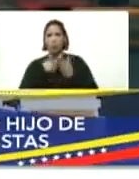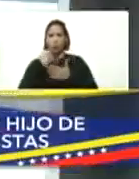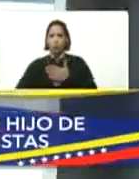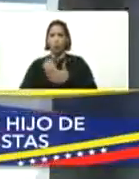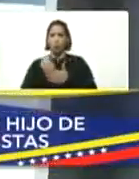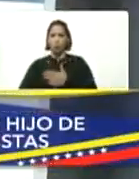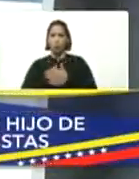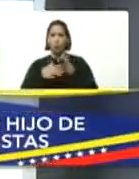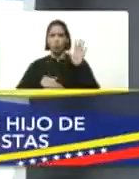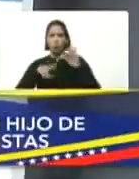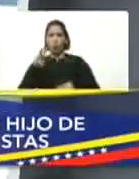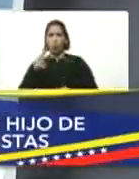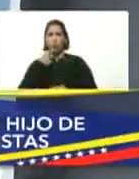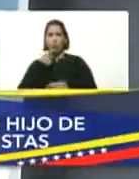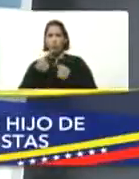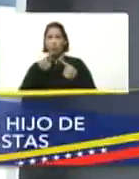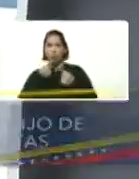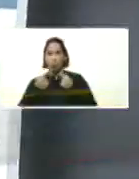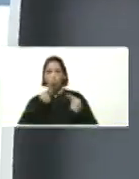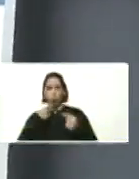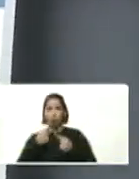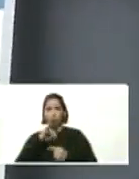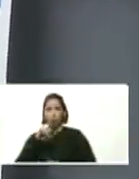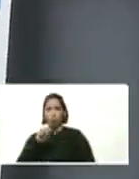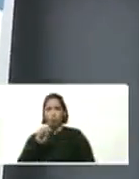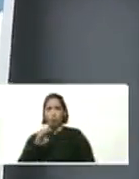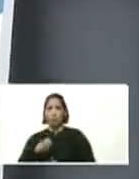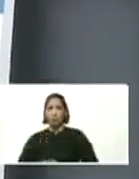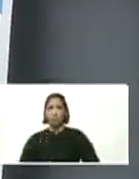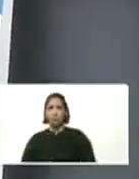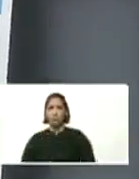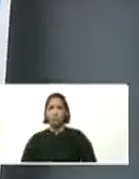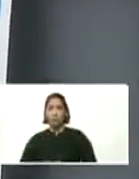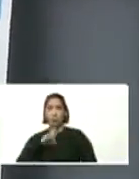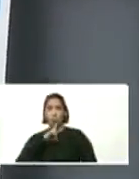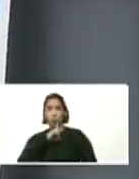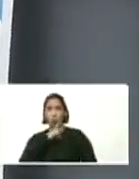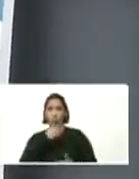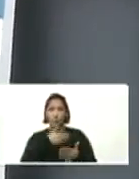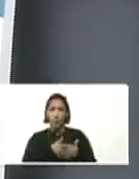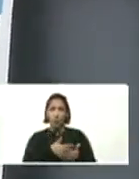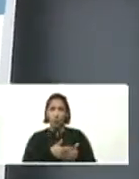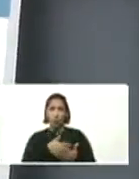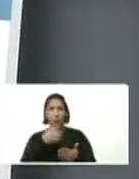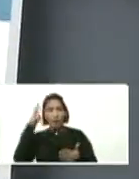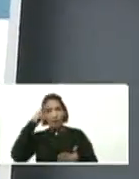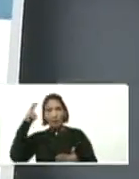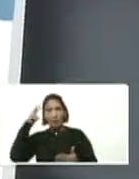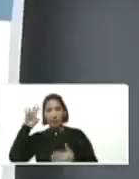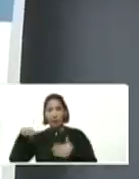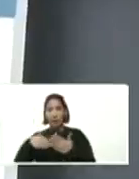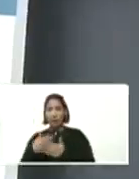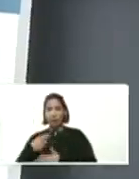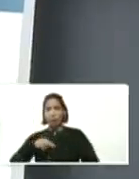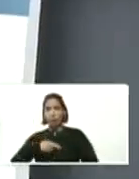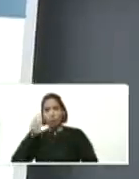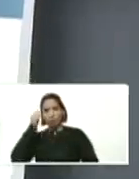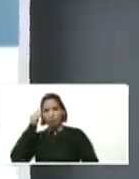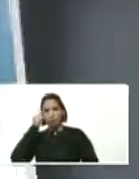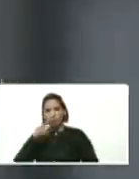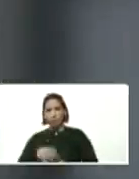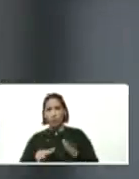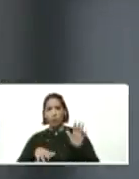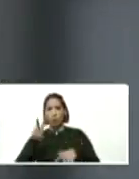12 discursos de José Vicente Rangel, desde que fue nombrado canciller hasta nuestros días.